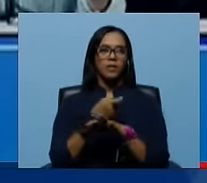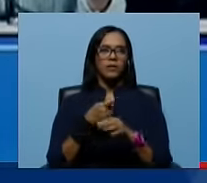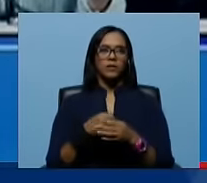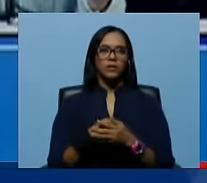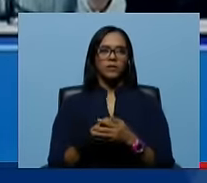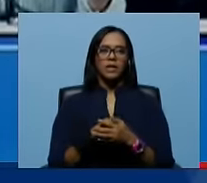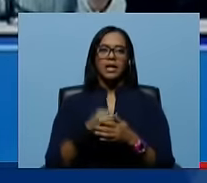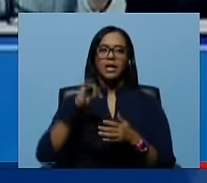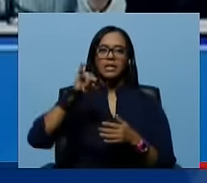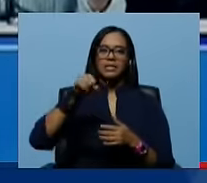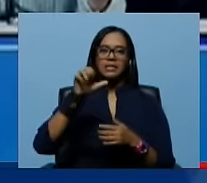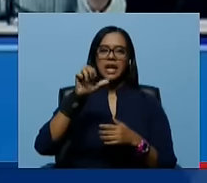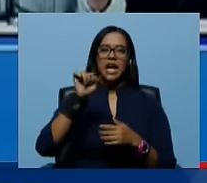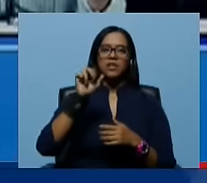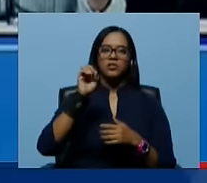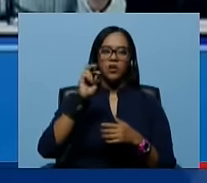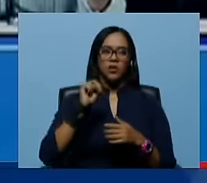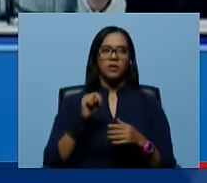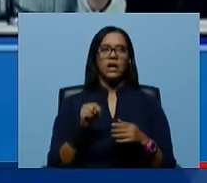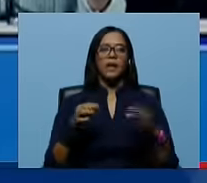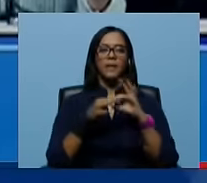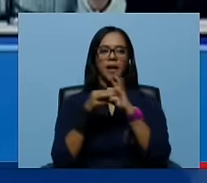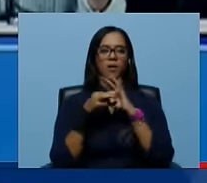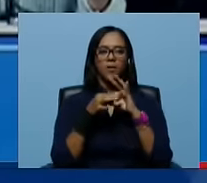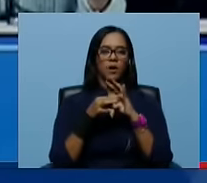Jameson Guzmán, en plena unión